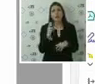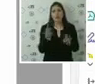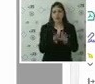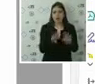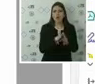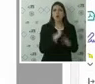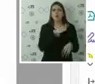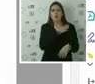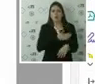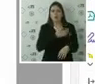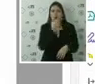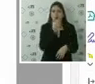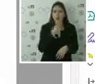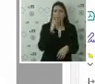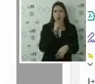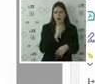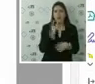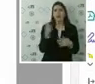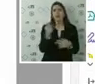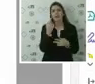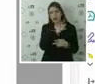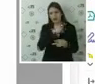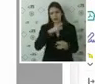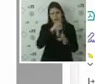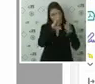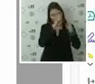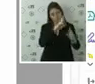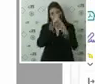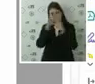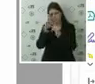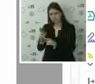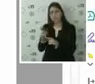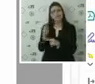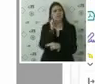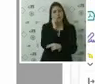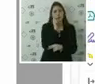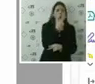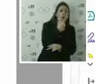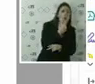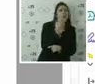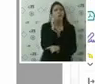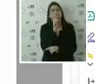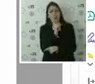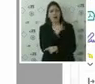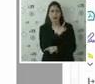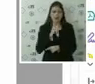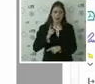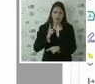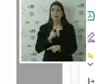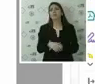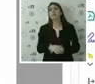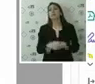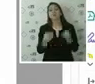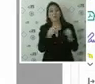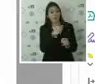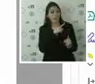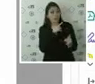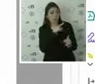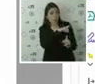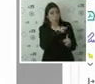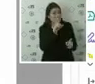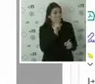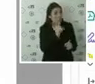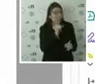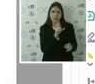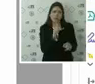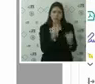de género y por qué es importante saber respetar sin importar el género o la condición, ya que esto, además de afectar a las mujeres, también está afectando a los niños, puesto